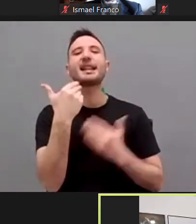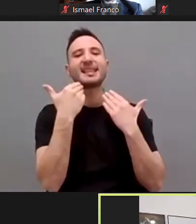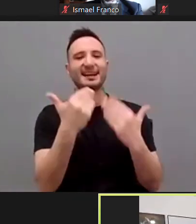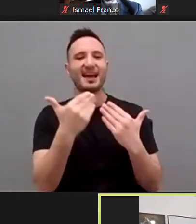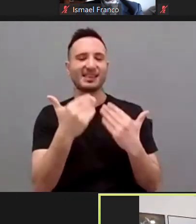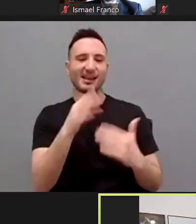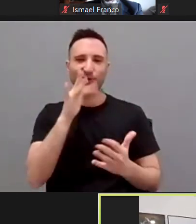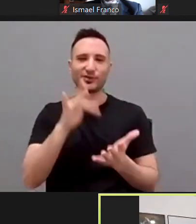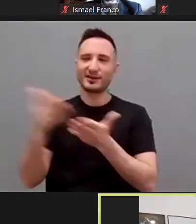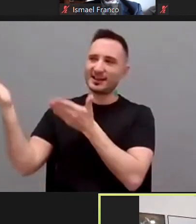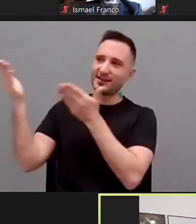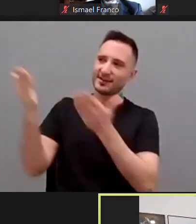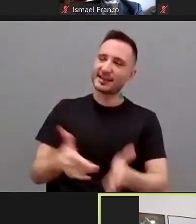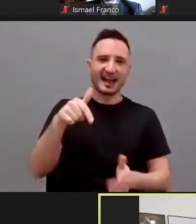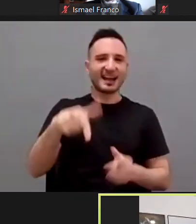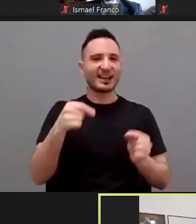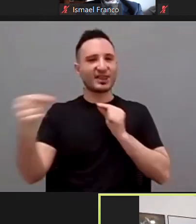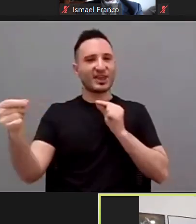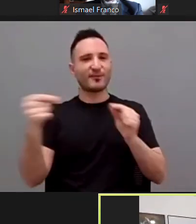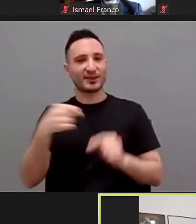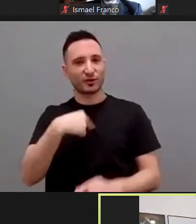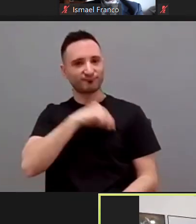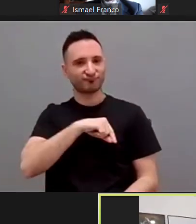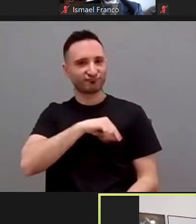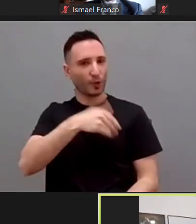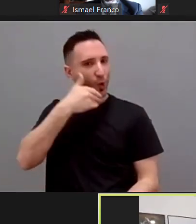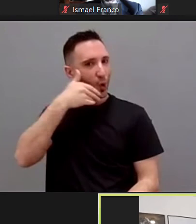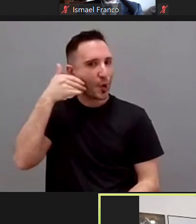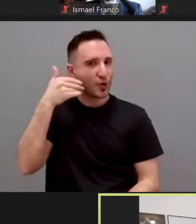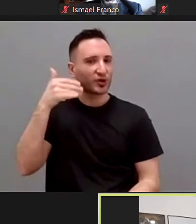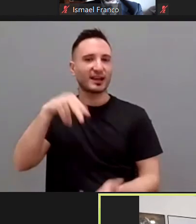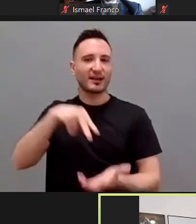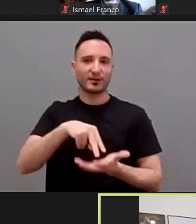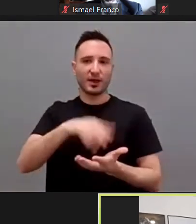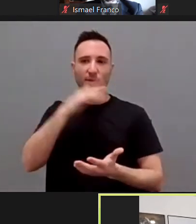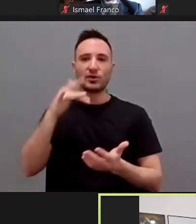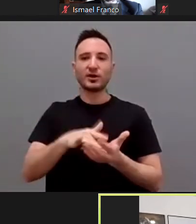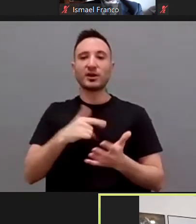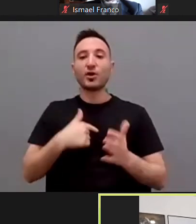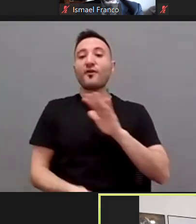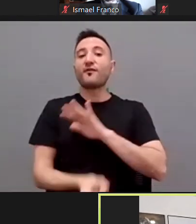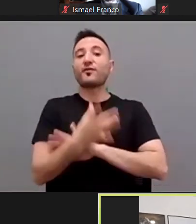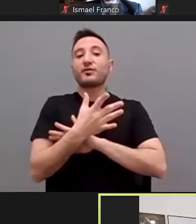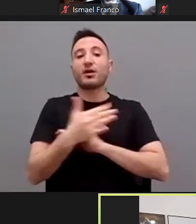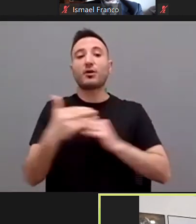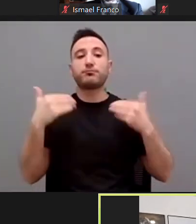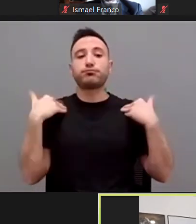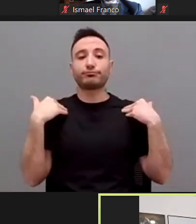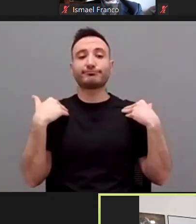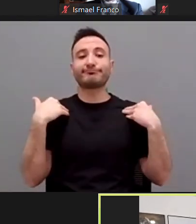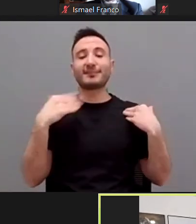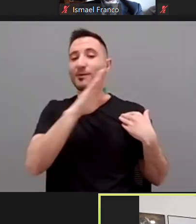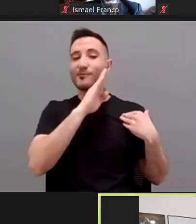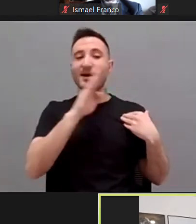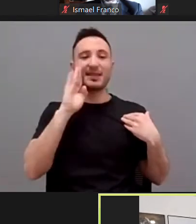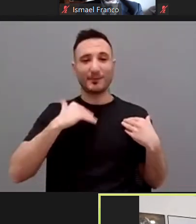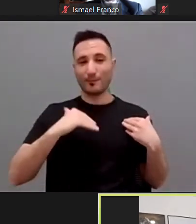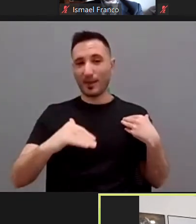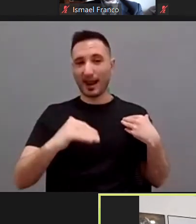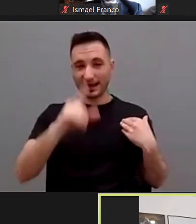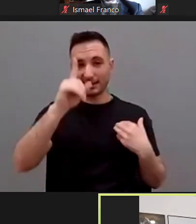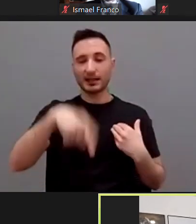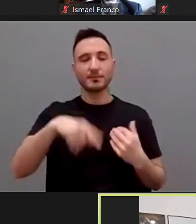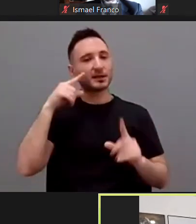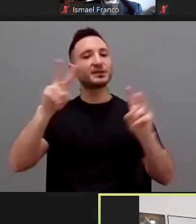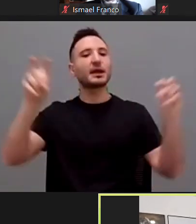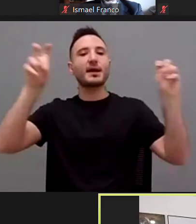Me siento muy orgullosa de estar aquí, no solo como fundadora del Club Ibaramae, sino también como presidenta de la Asociación Yo No Renuncio por la Conciliación. Llevamos